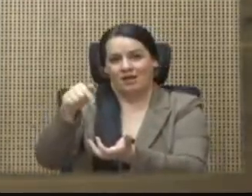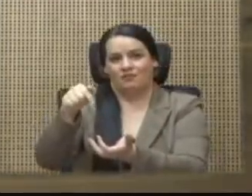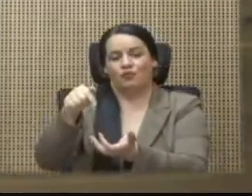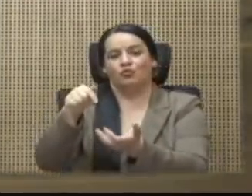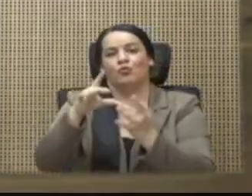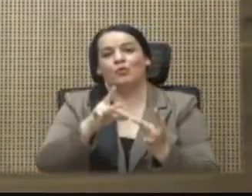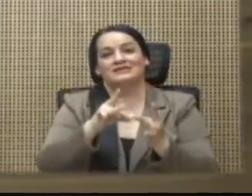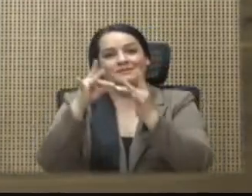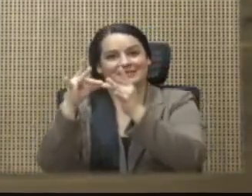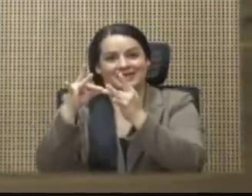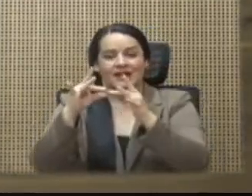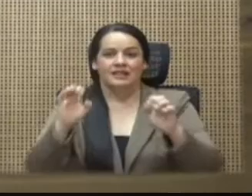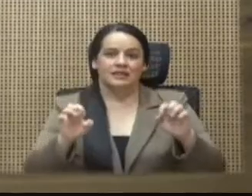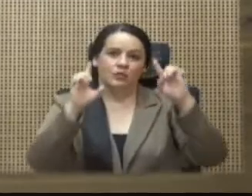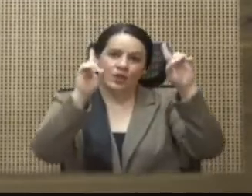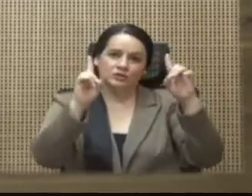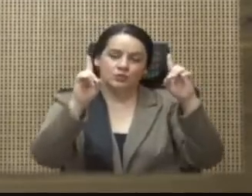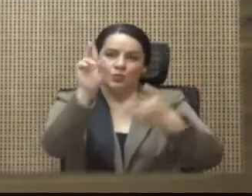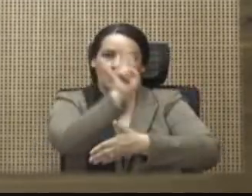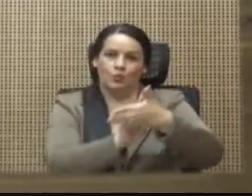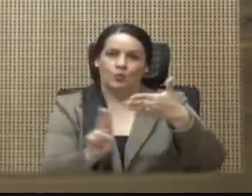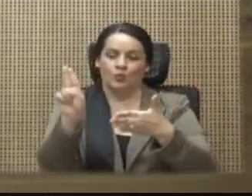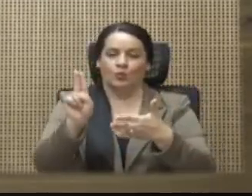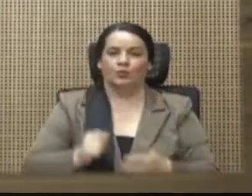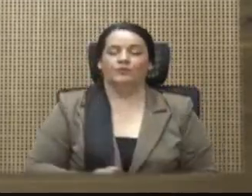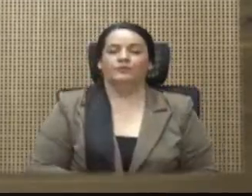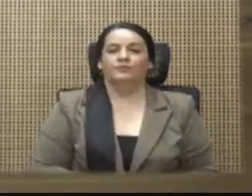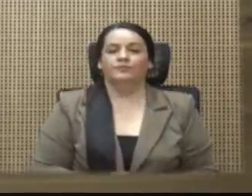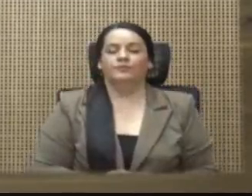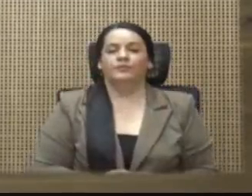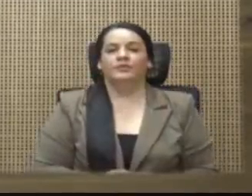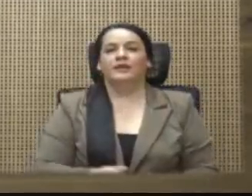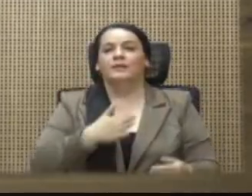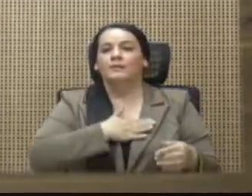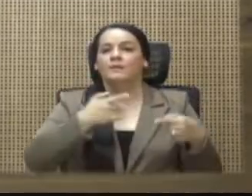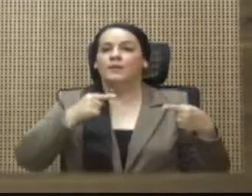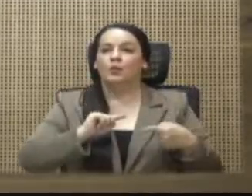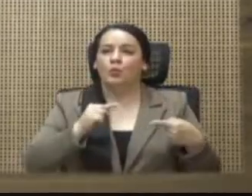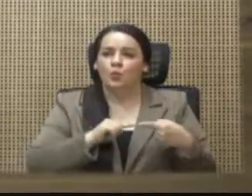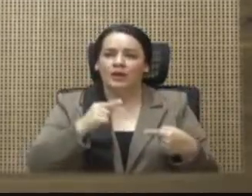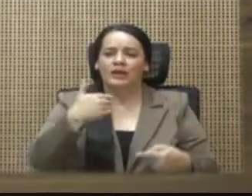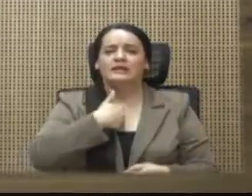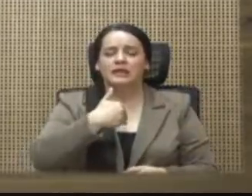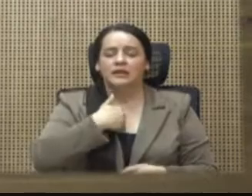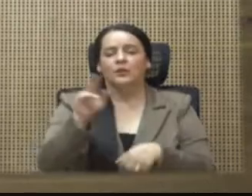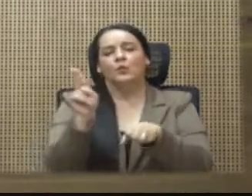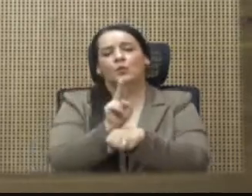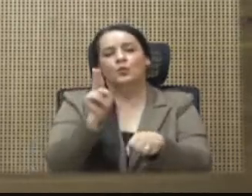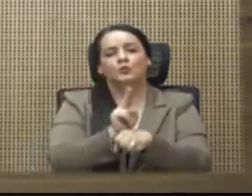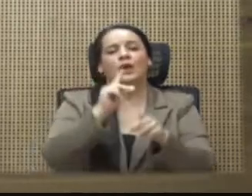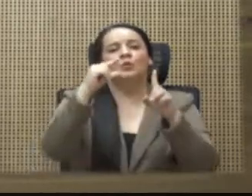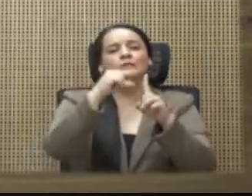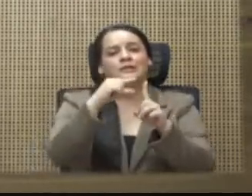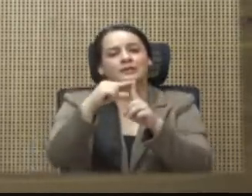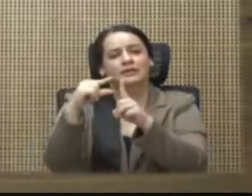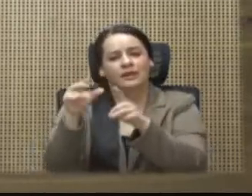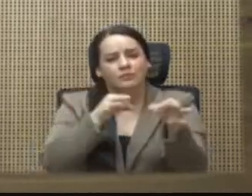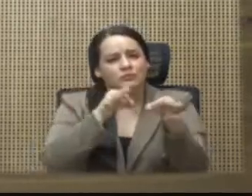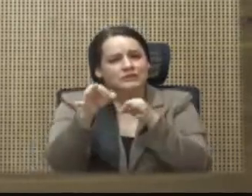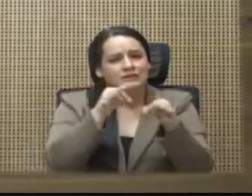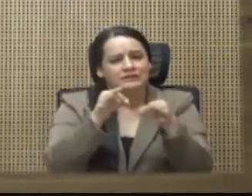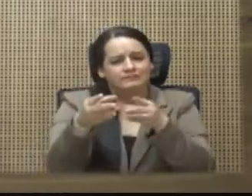Superior. Y me duele tener que usar un término que describe claramente el rumbo de esta